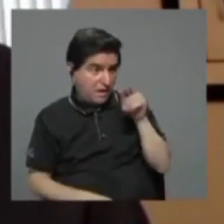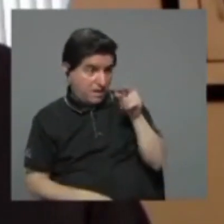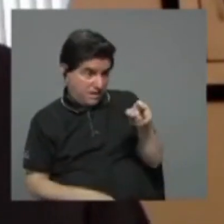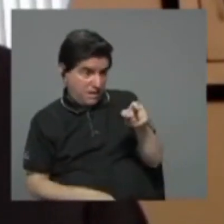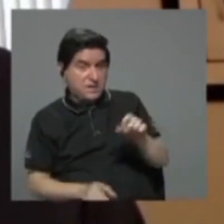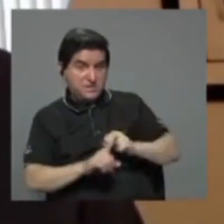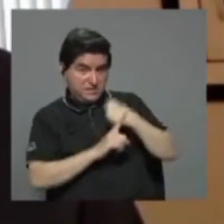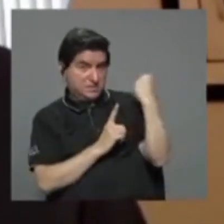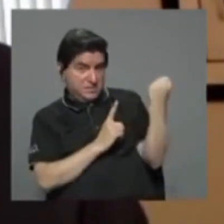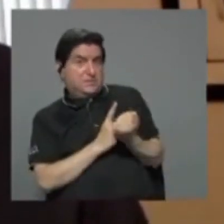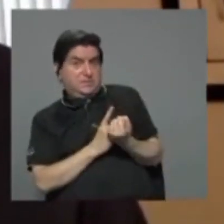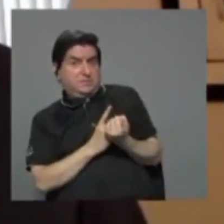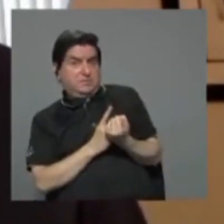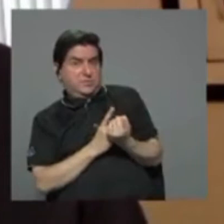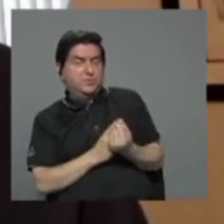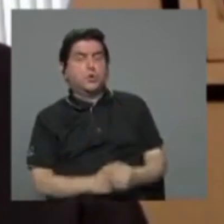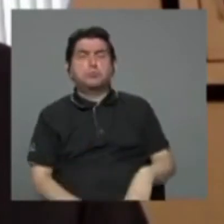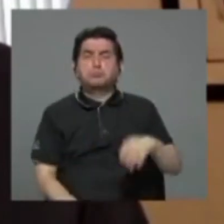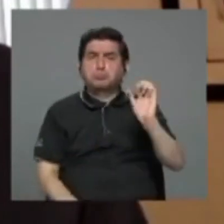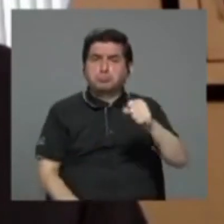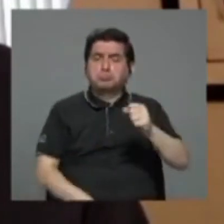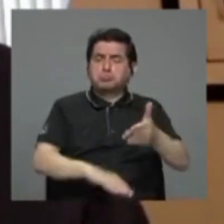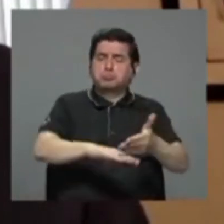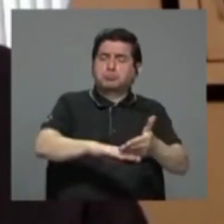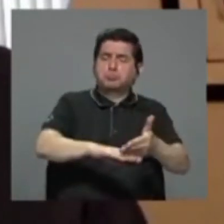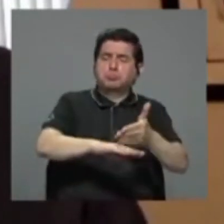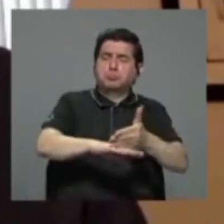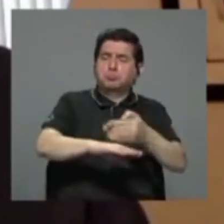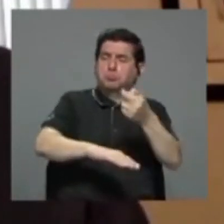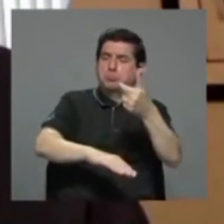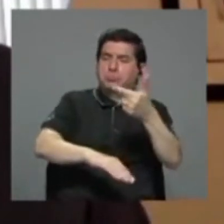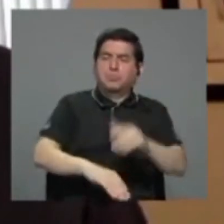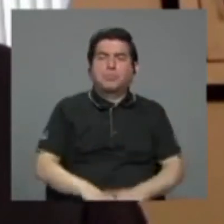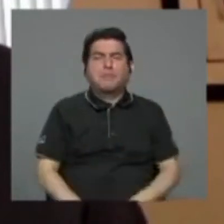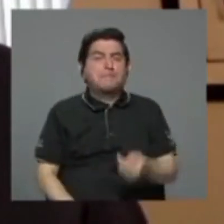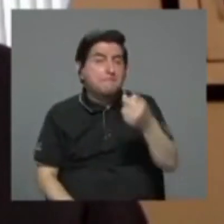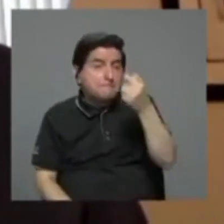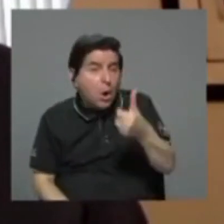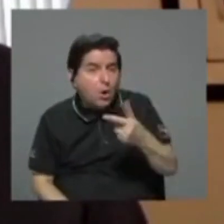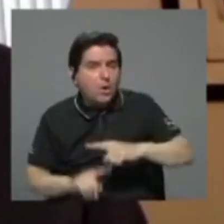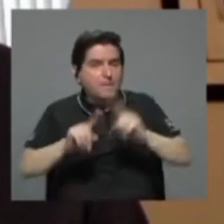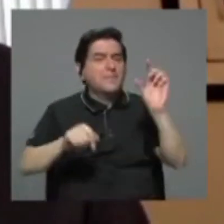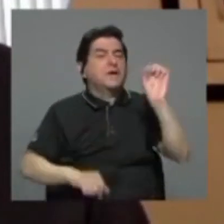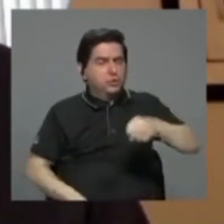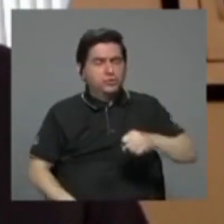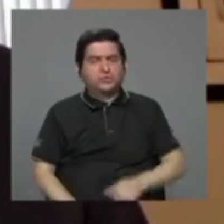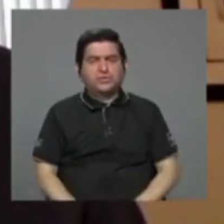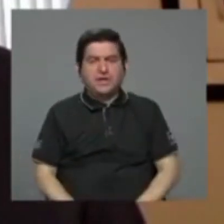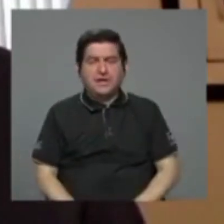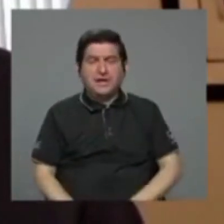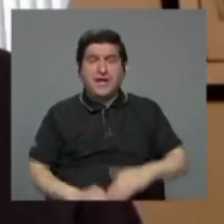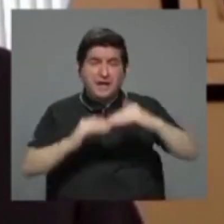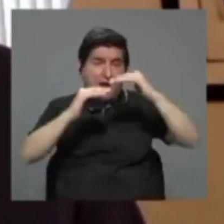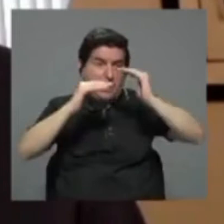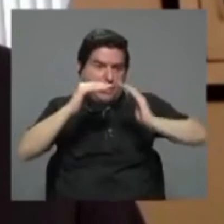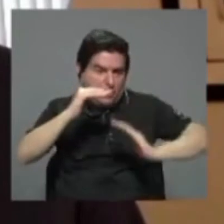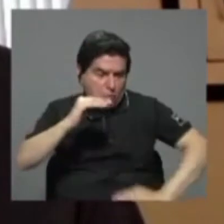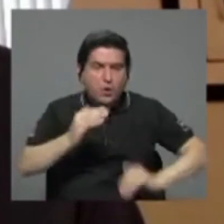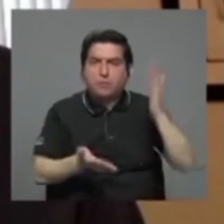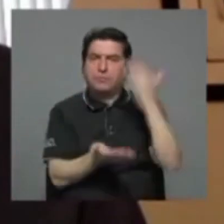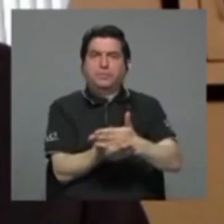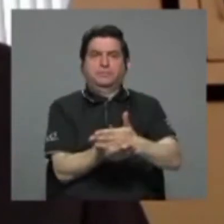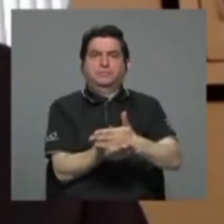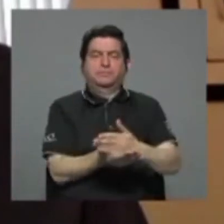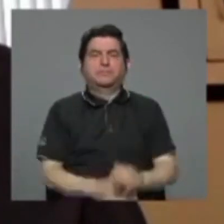esa circunstancia, haya mejorado, todavía marginalmente, pero por lo menos se detuvo la caída.